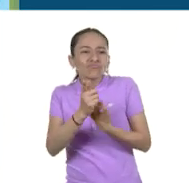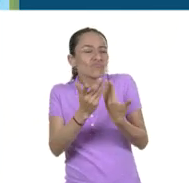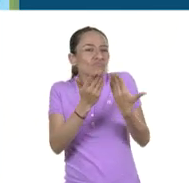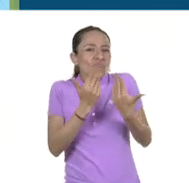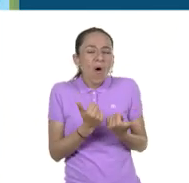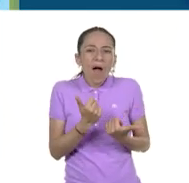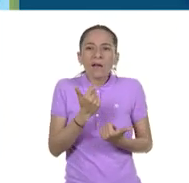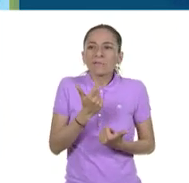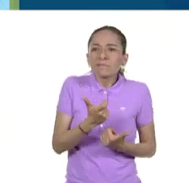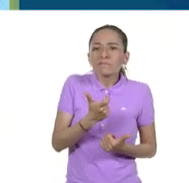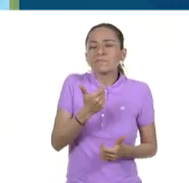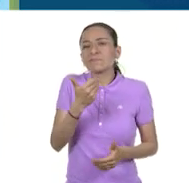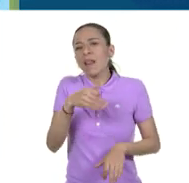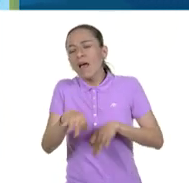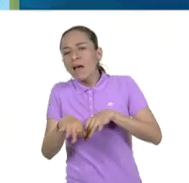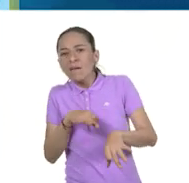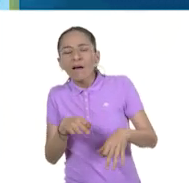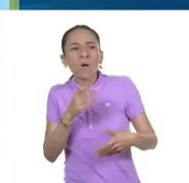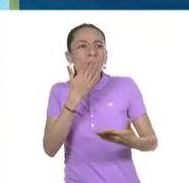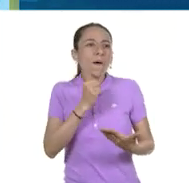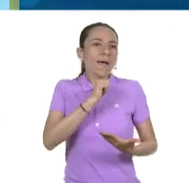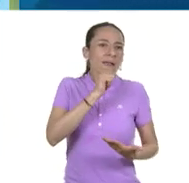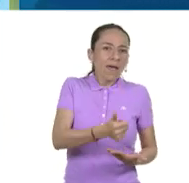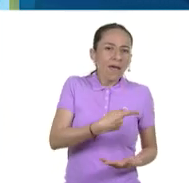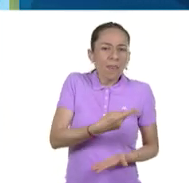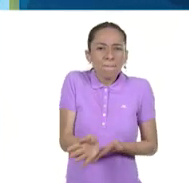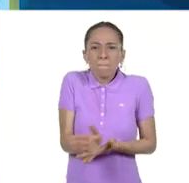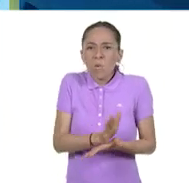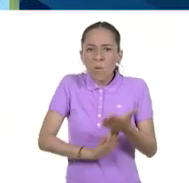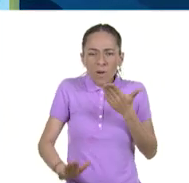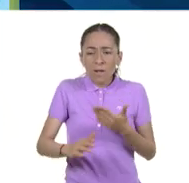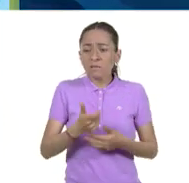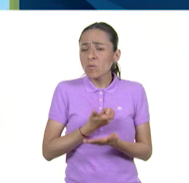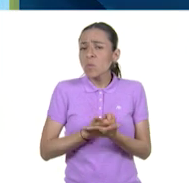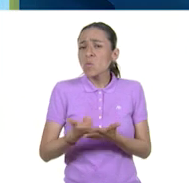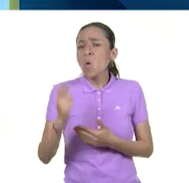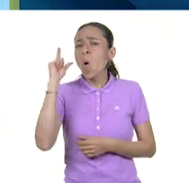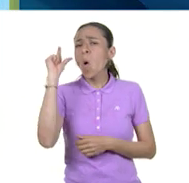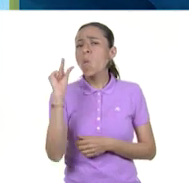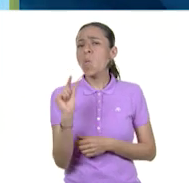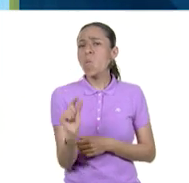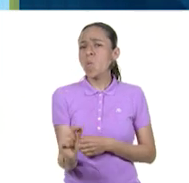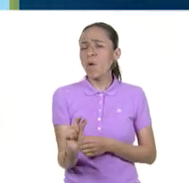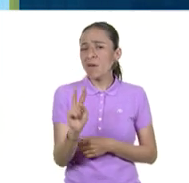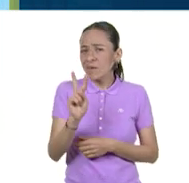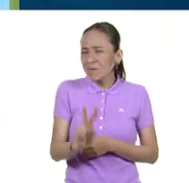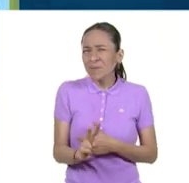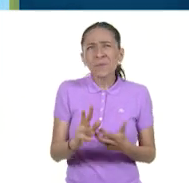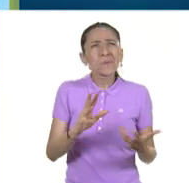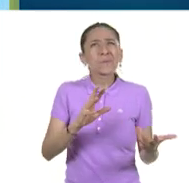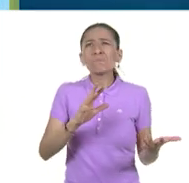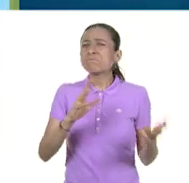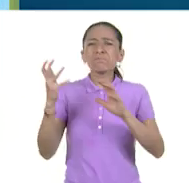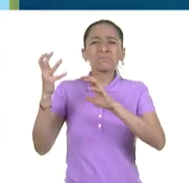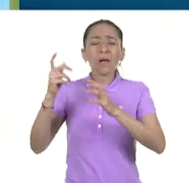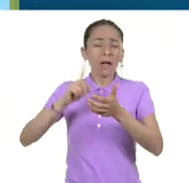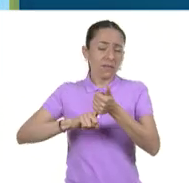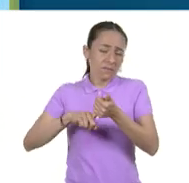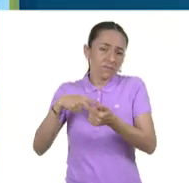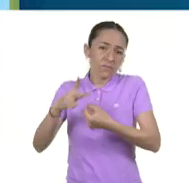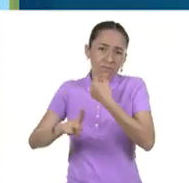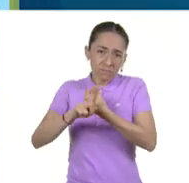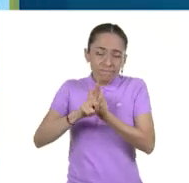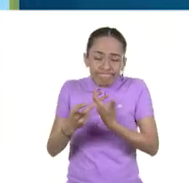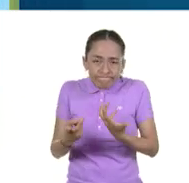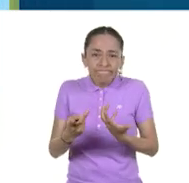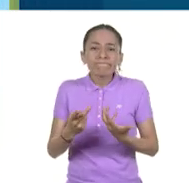desempleo, los bajos salarios, los desastres y los conflictos internos. Ello obliga a las personas a